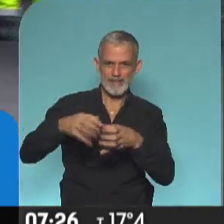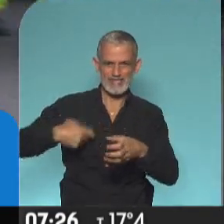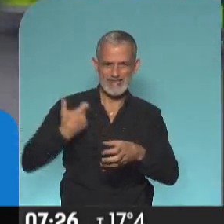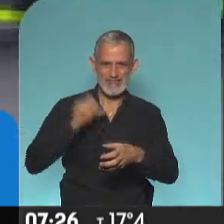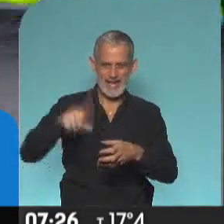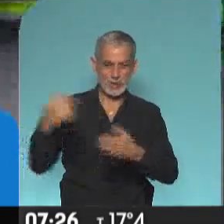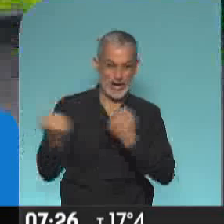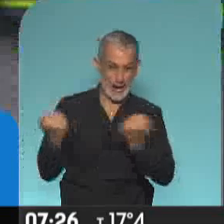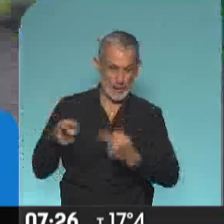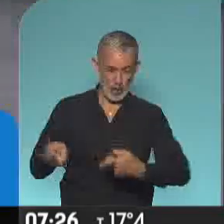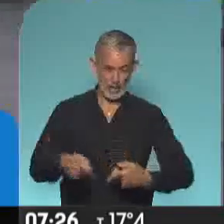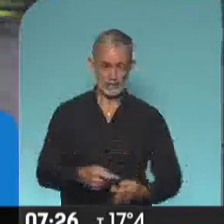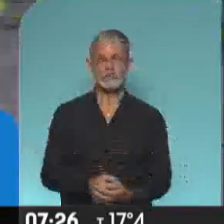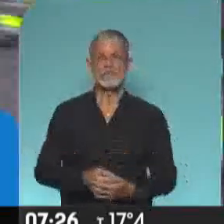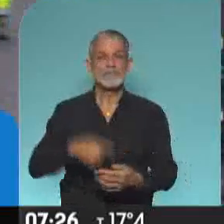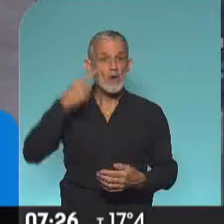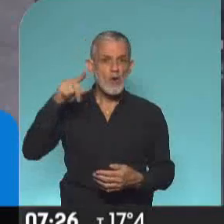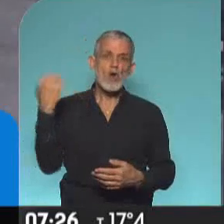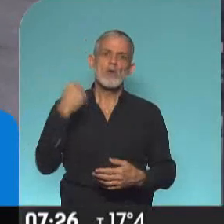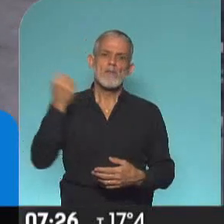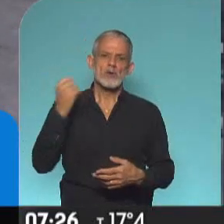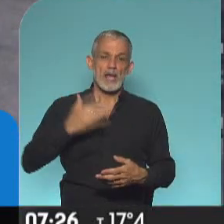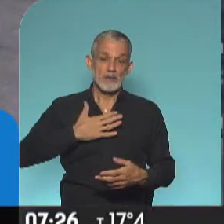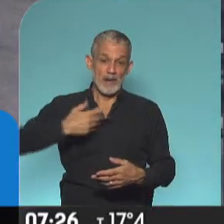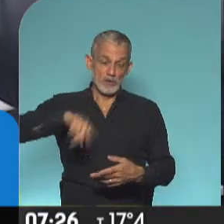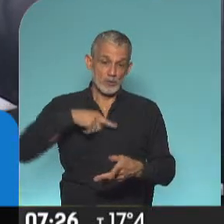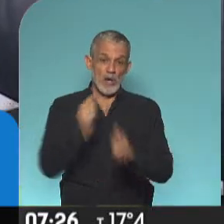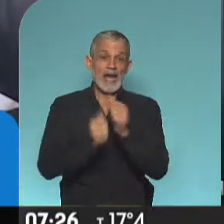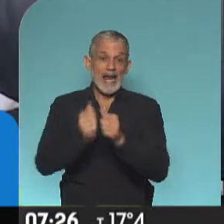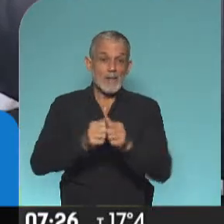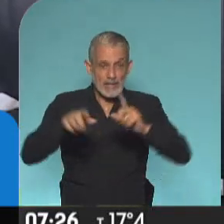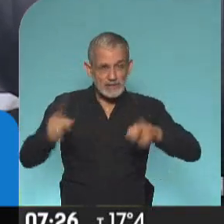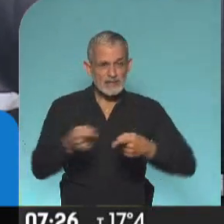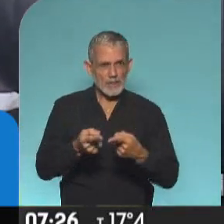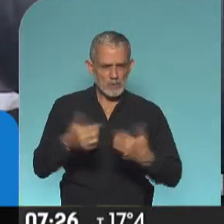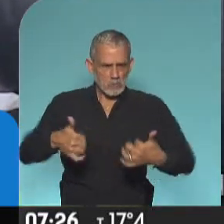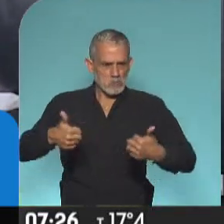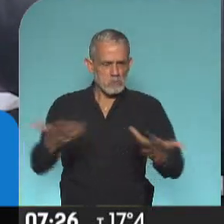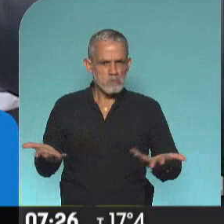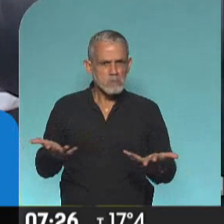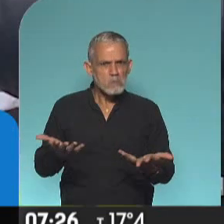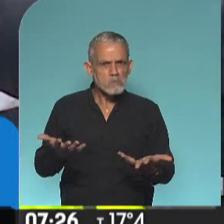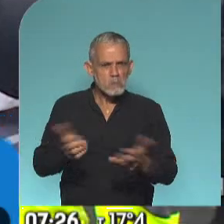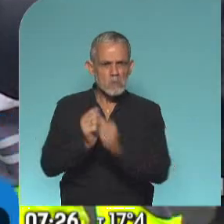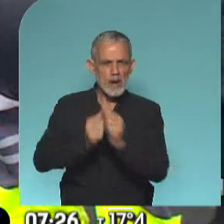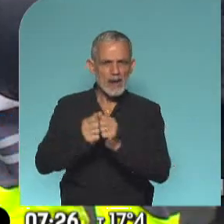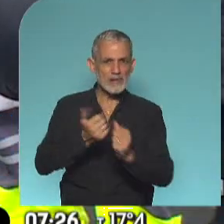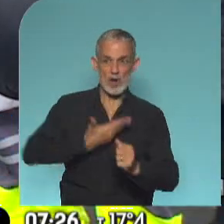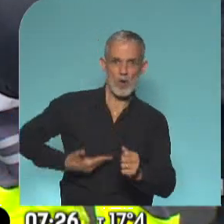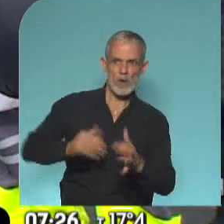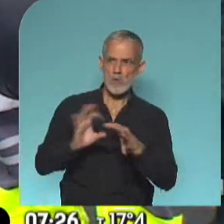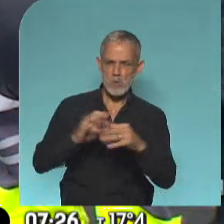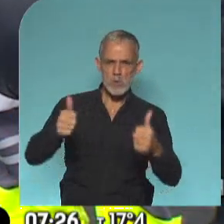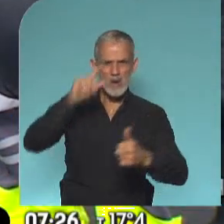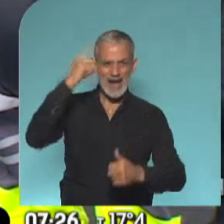de Camioneros. Pero sería un logro importantísimo para nosotros, para la empresa, que haría bien la empresa a nivel gubernamental, a